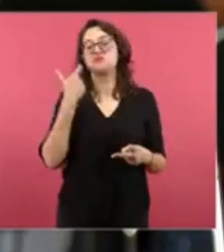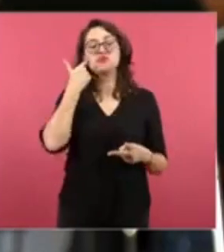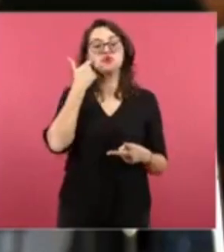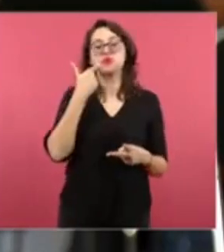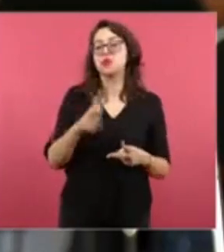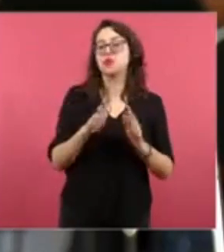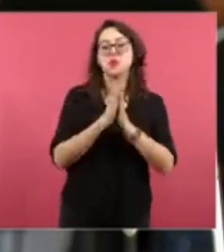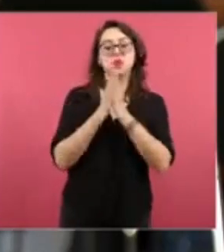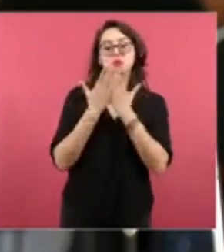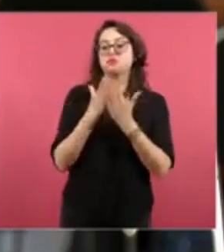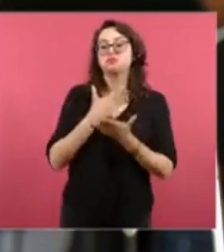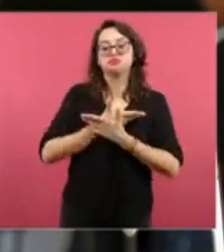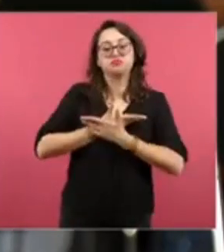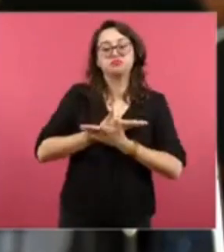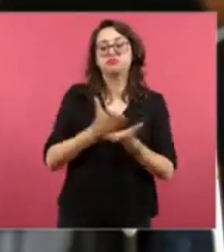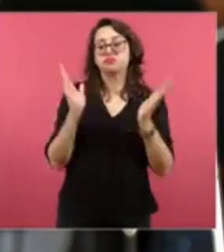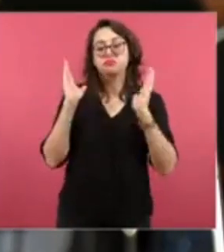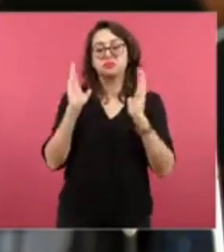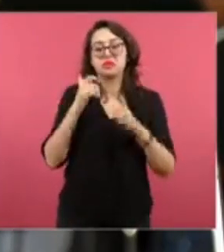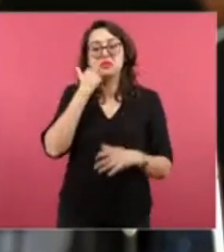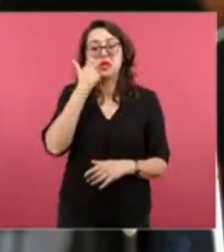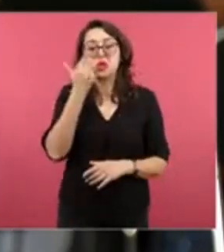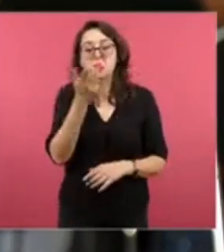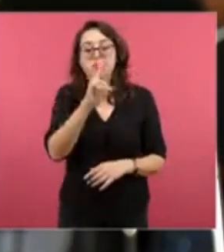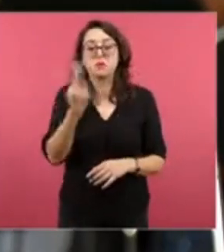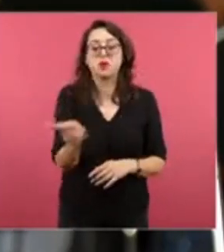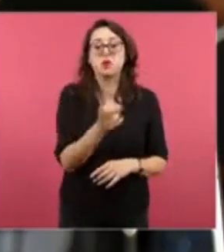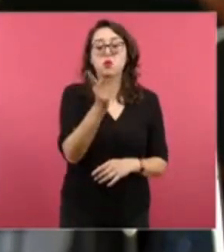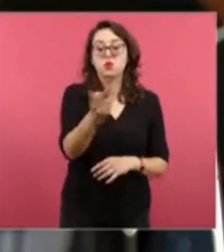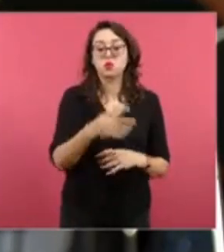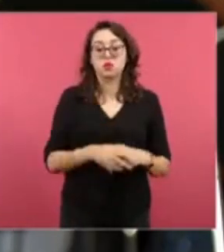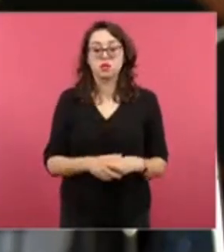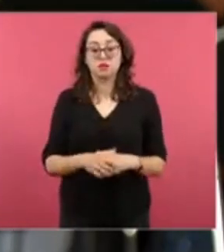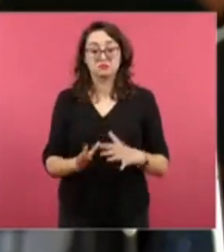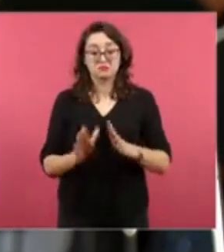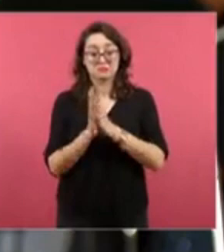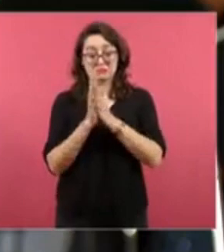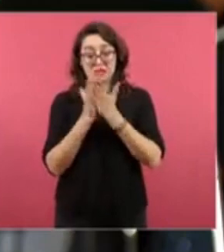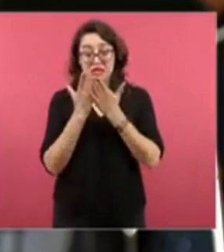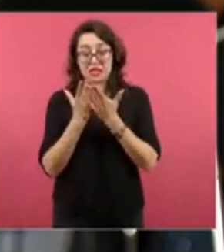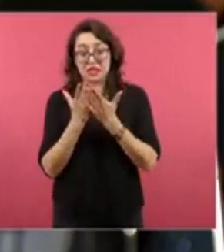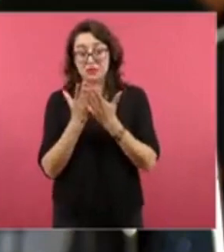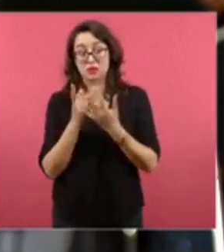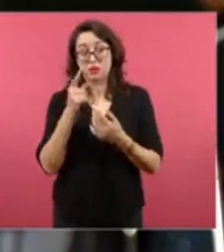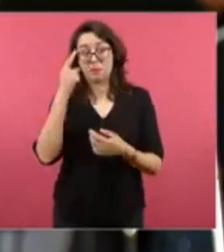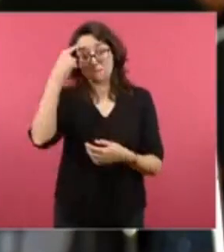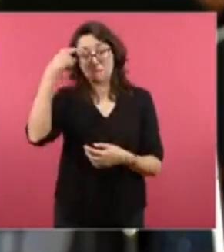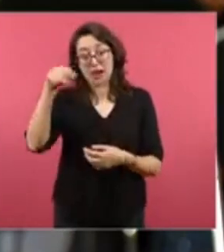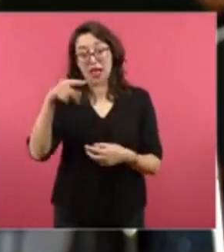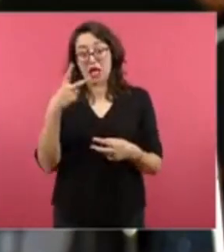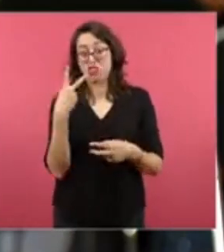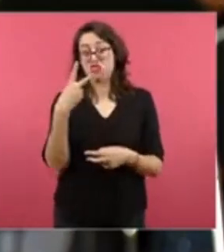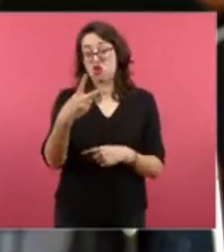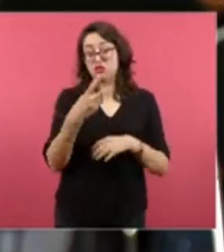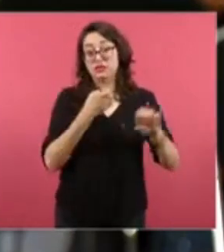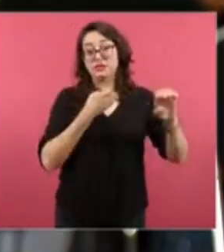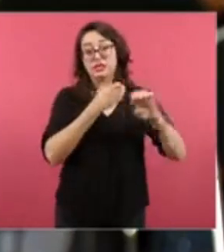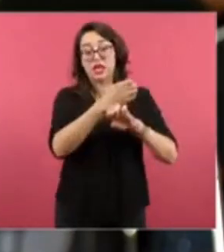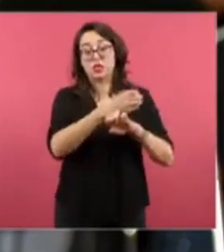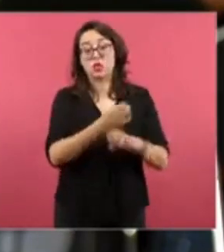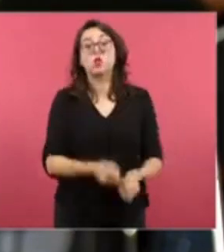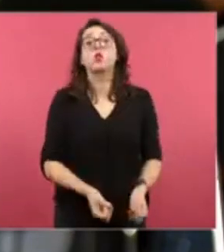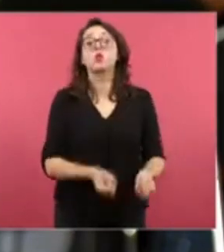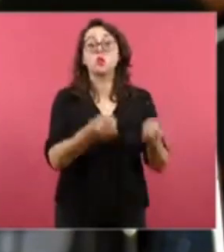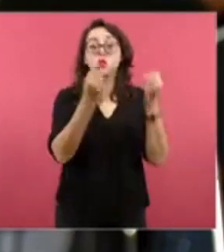materiales. Es consultarte cuántos libros se podrían dejar de distribuir en ambas entidades, si es que tienes el dato. Y número